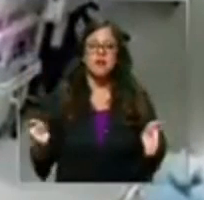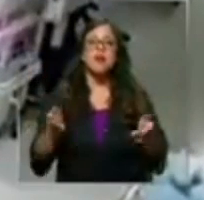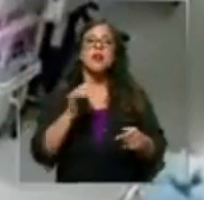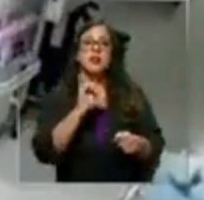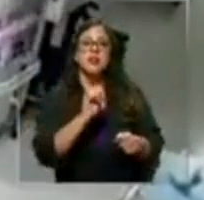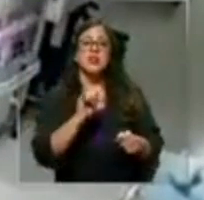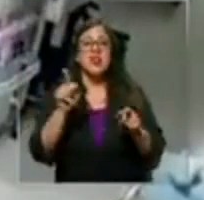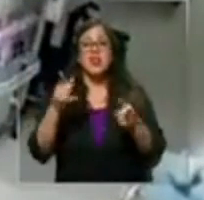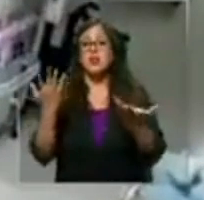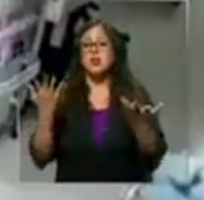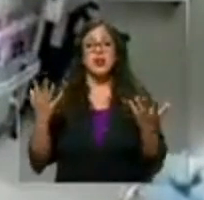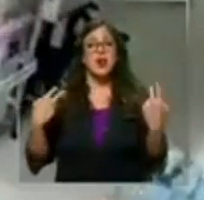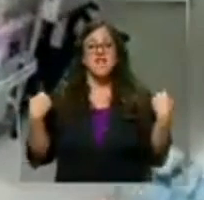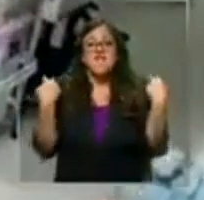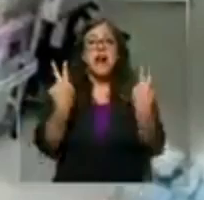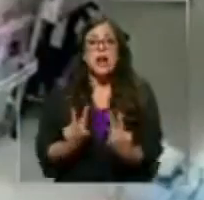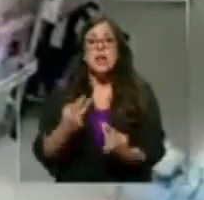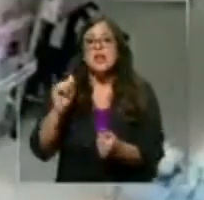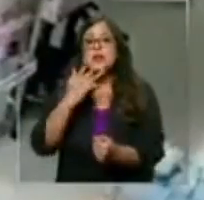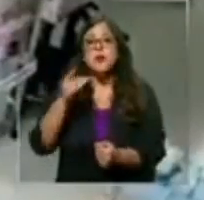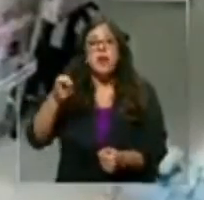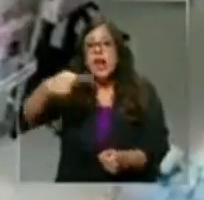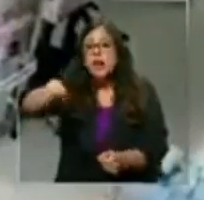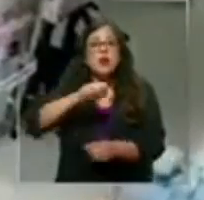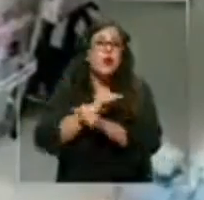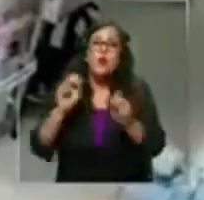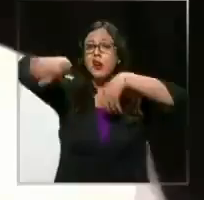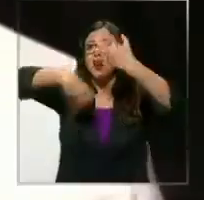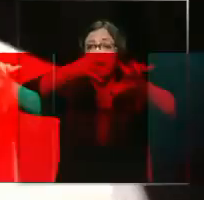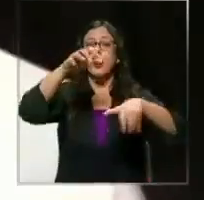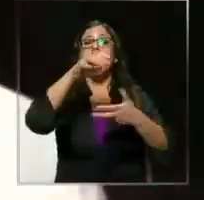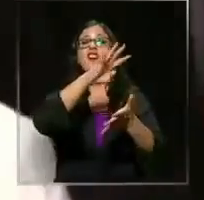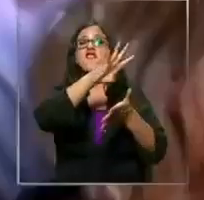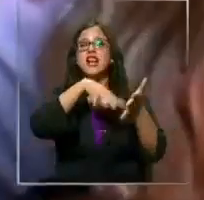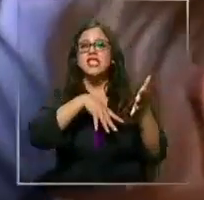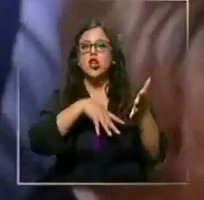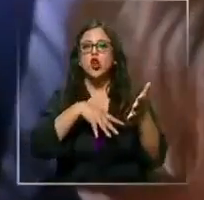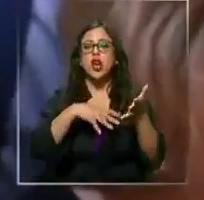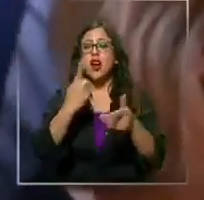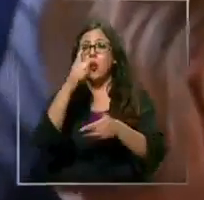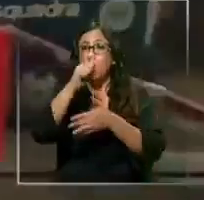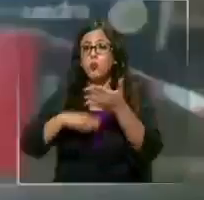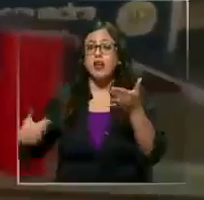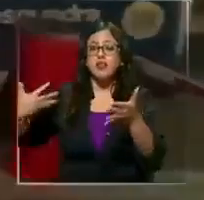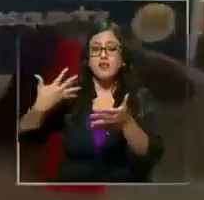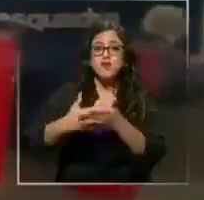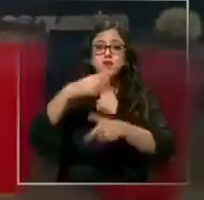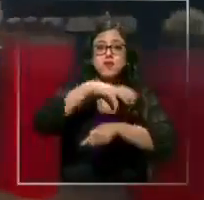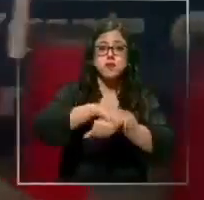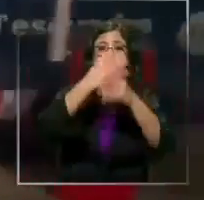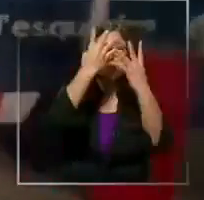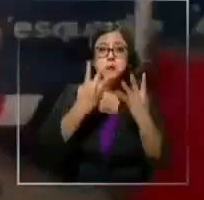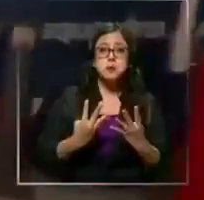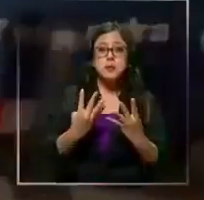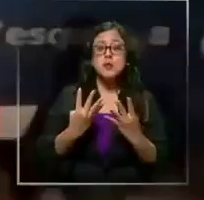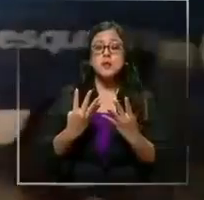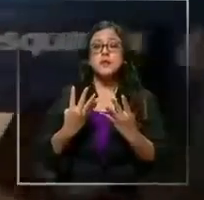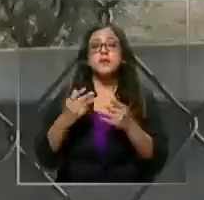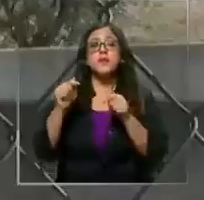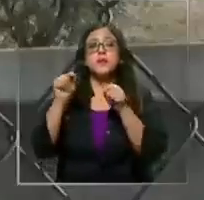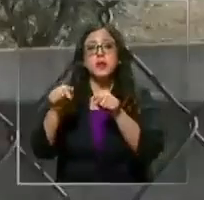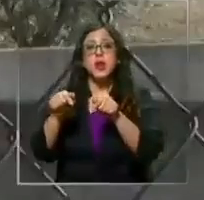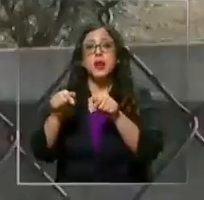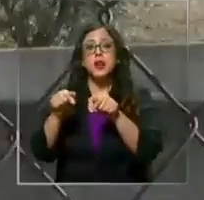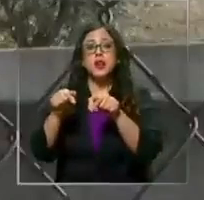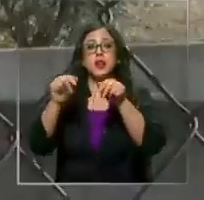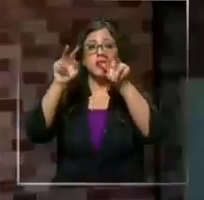que... Un acto de heroísmo. Claro, que no podían salvarse por sí mismos, sí, eventualmente. Un mes desde la detención de Dani Alves y el panorama para el futbolista es cada